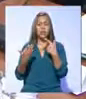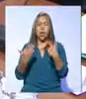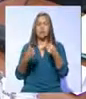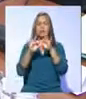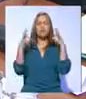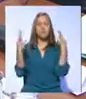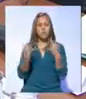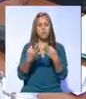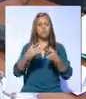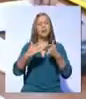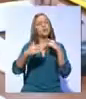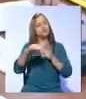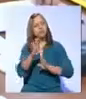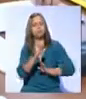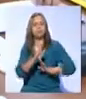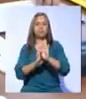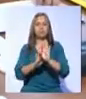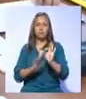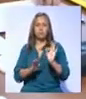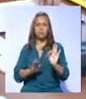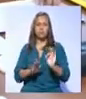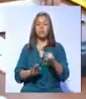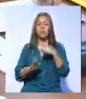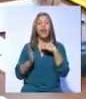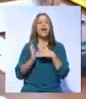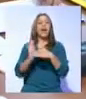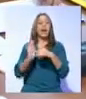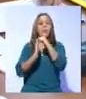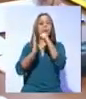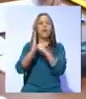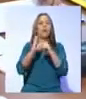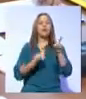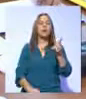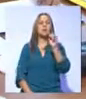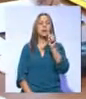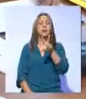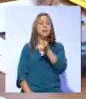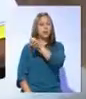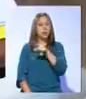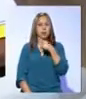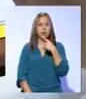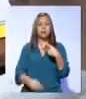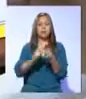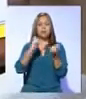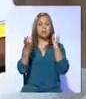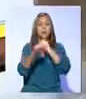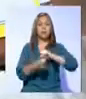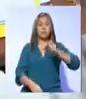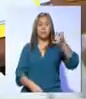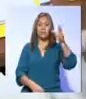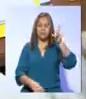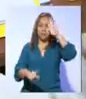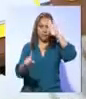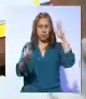para el desarrollo de la sociedad. Un claro ejemplo, dijo, es la Agenda 2030, en la que para generar cambios en los 17 objetivos